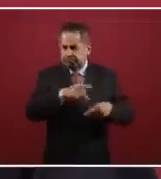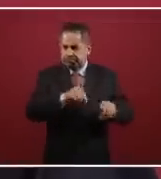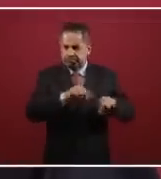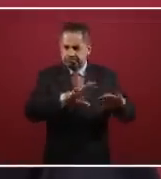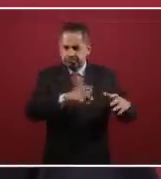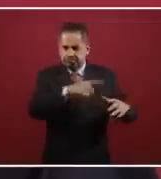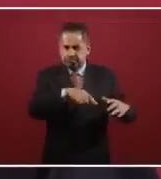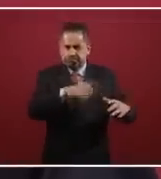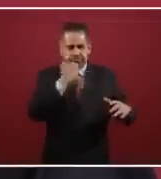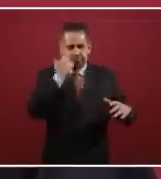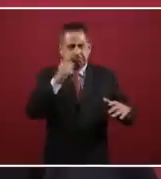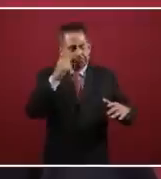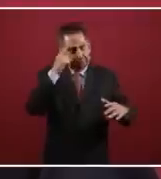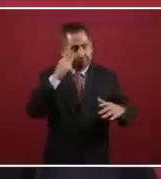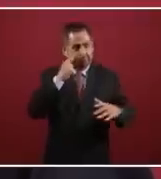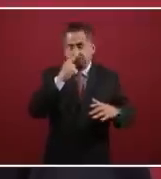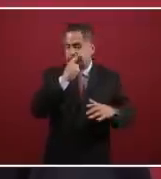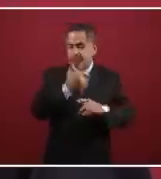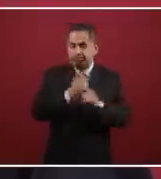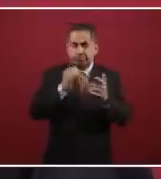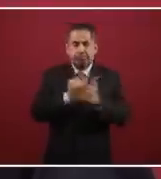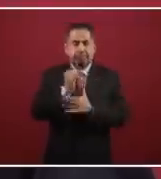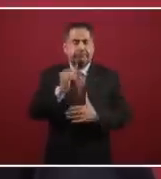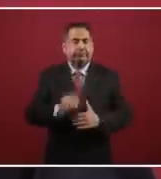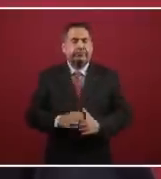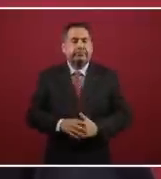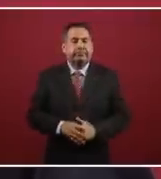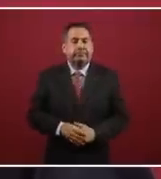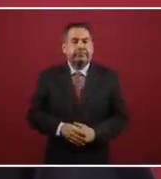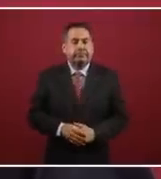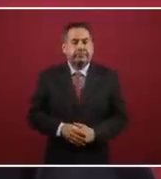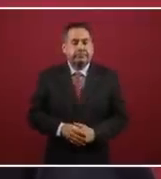haya democracia sindical.